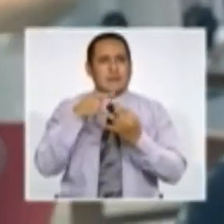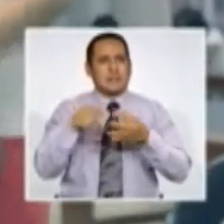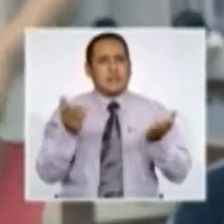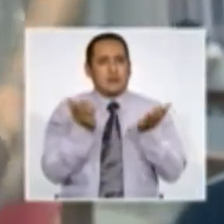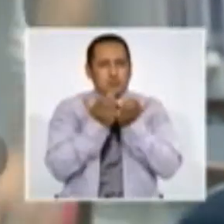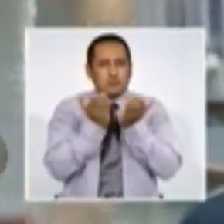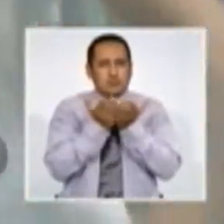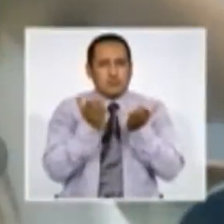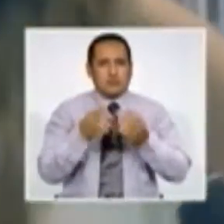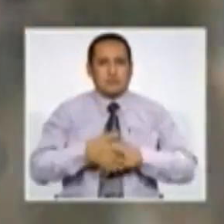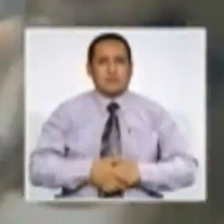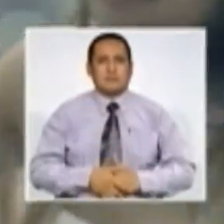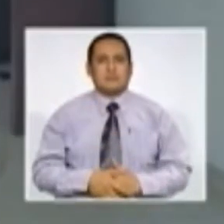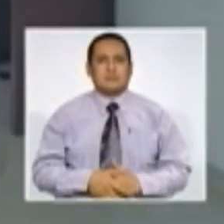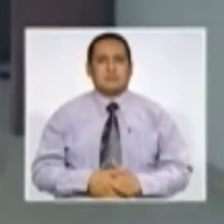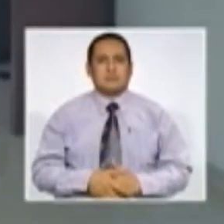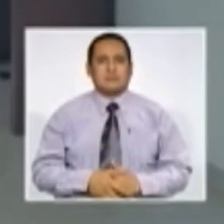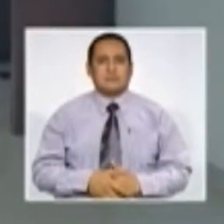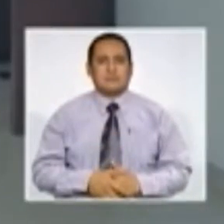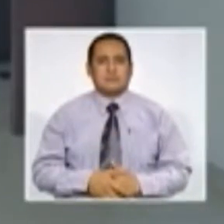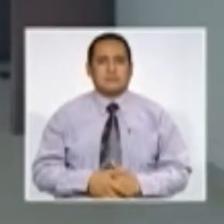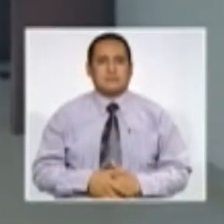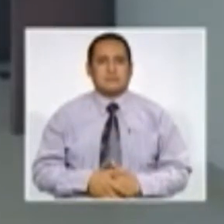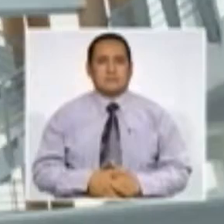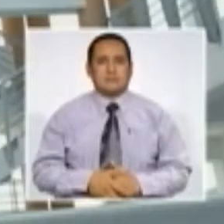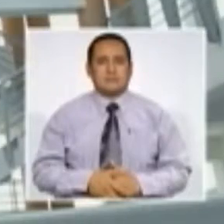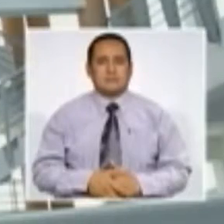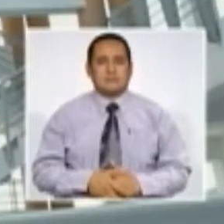accionar toda casa de estudios.